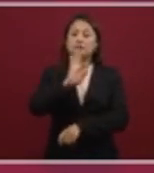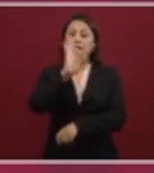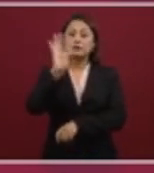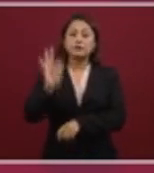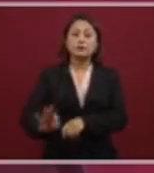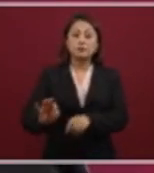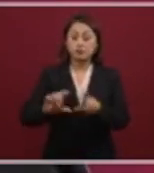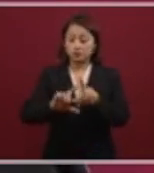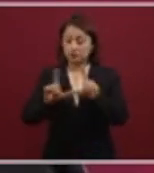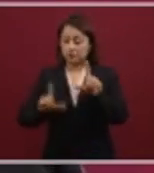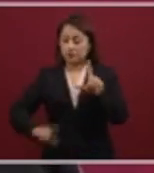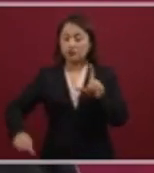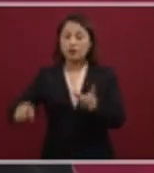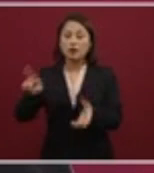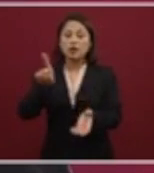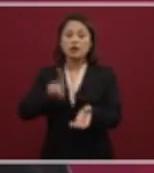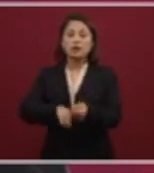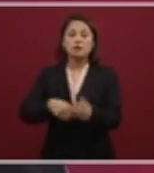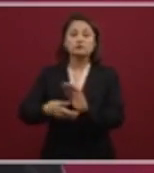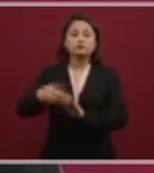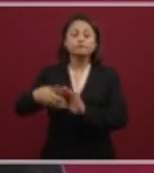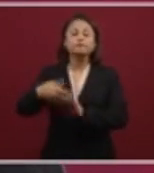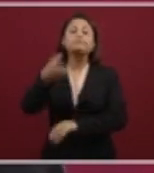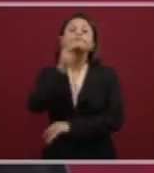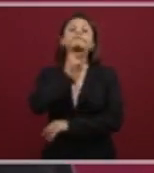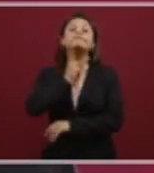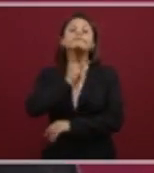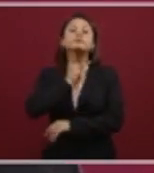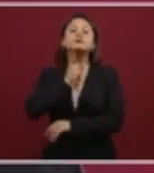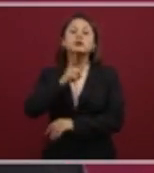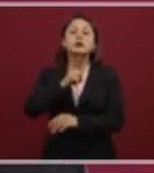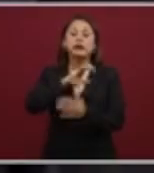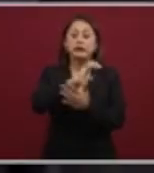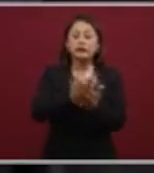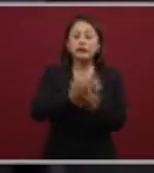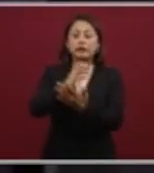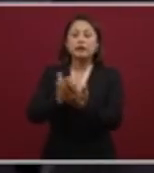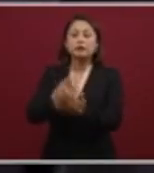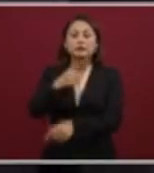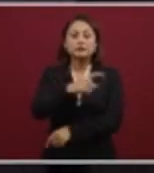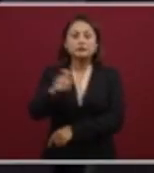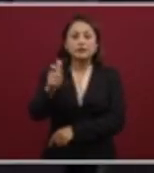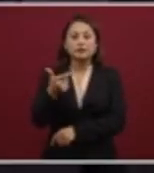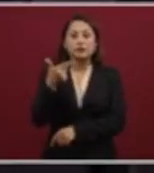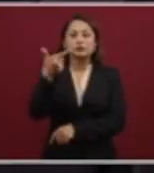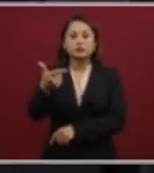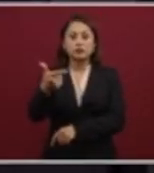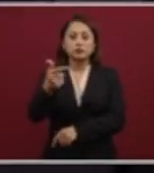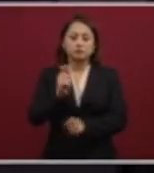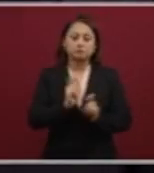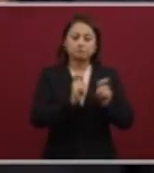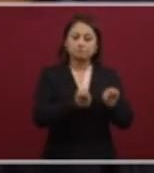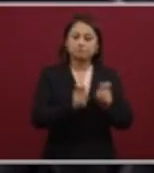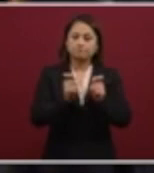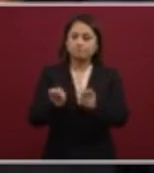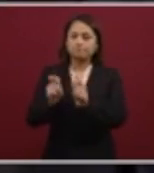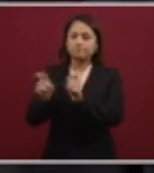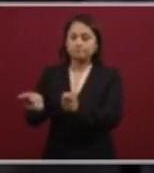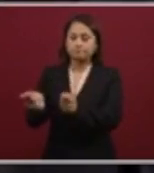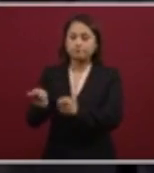de México en 107 contratos, pero el compromiso es de que